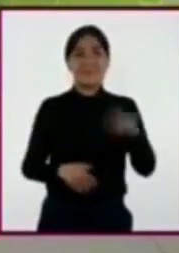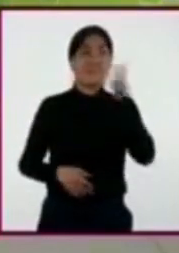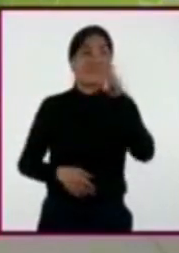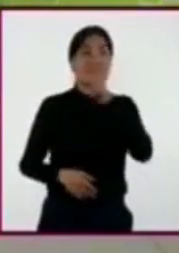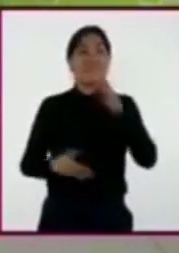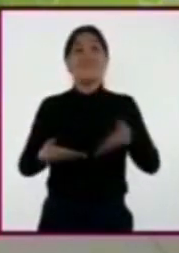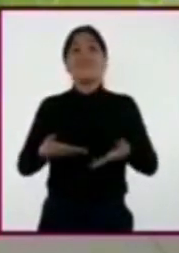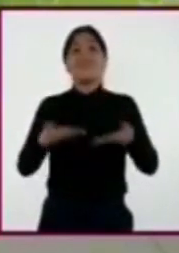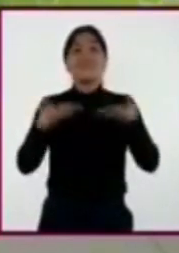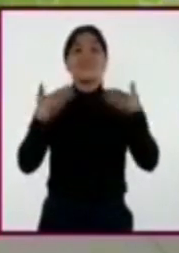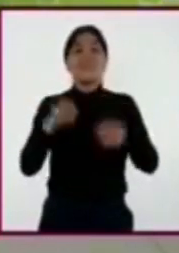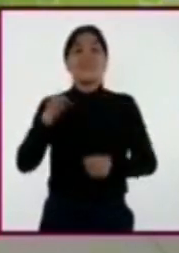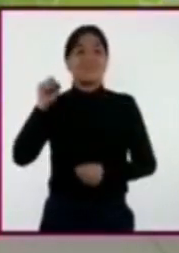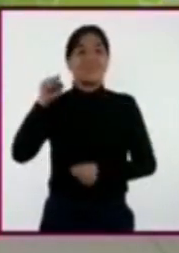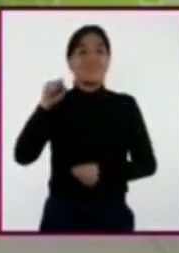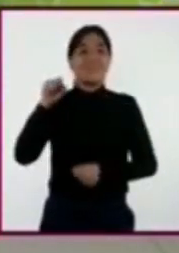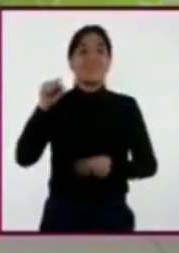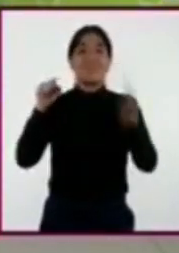Inhalo.